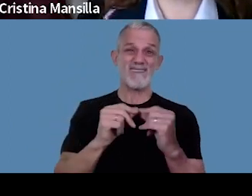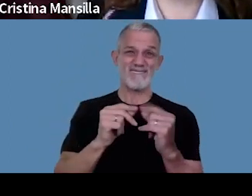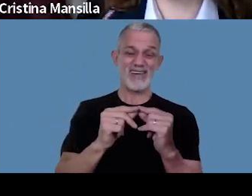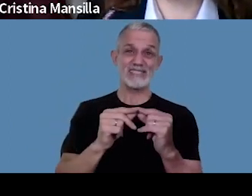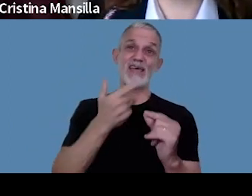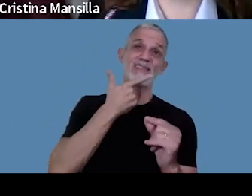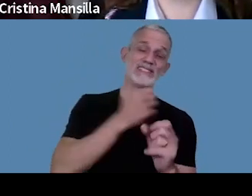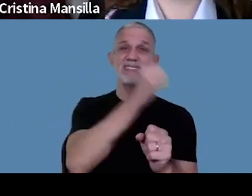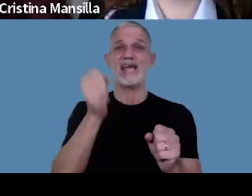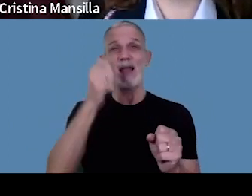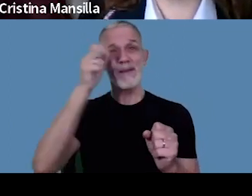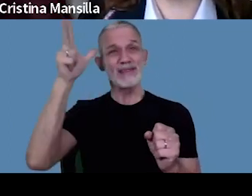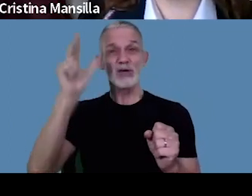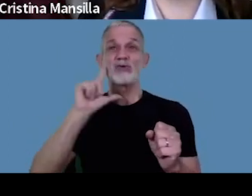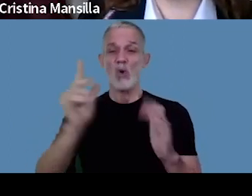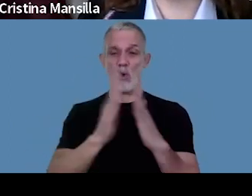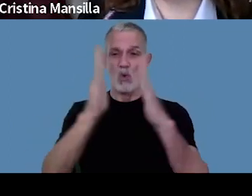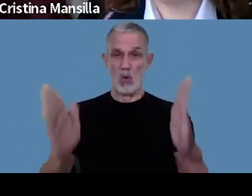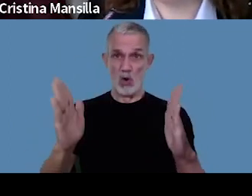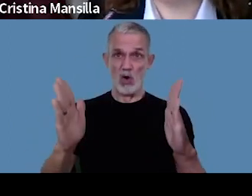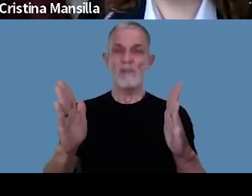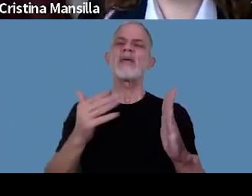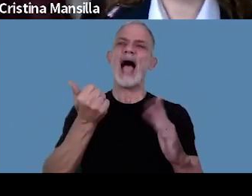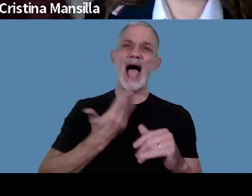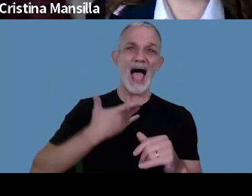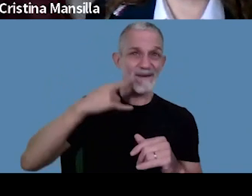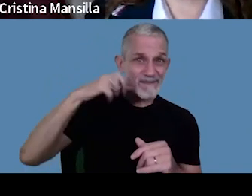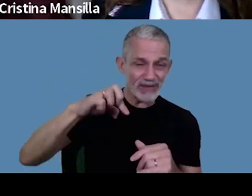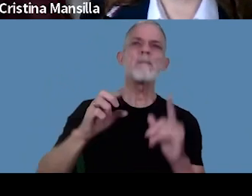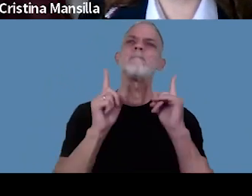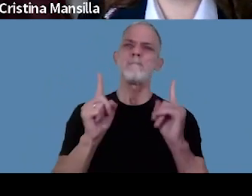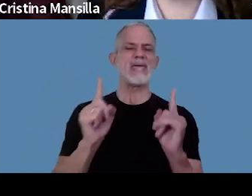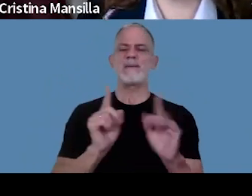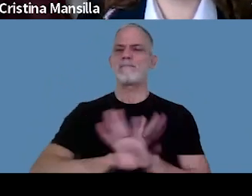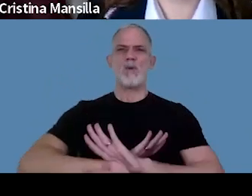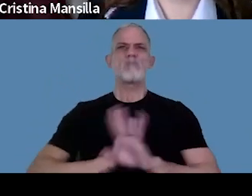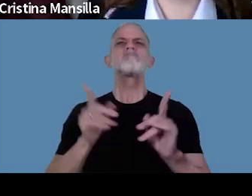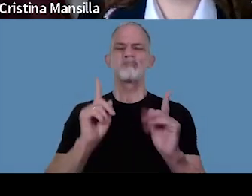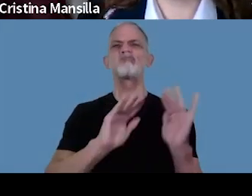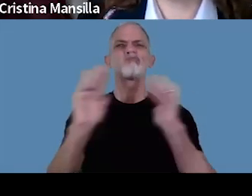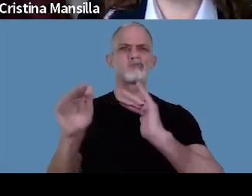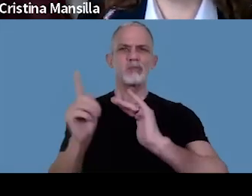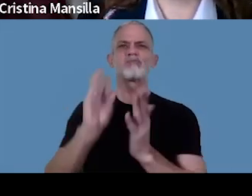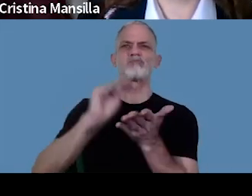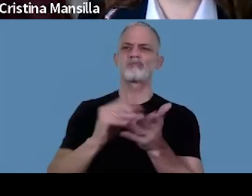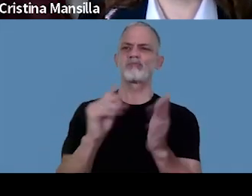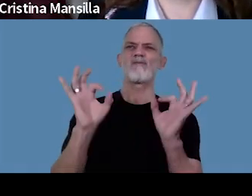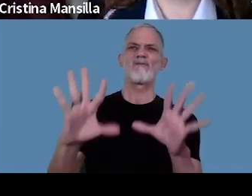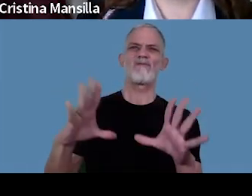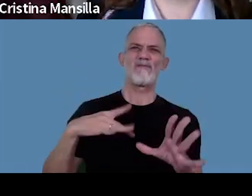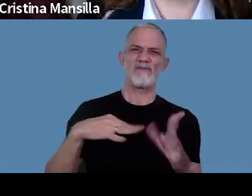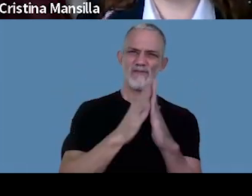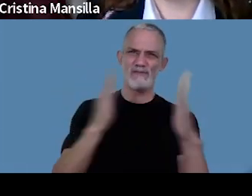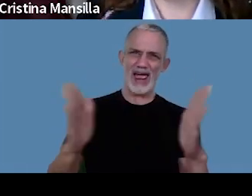sido definida por la Administración Federal de Ingresos Públicos para incorporarla como feria de